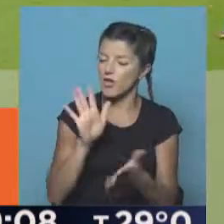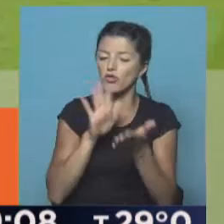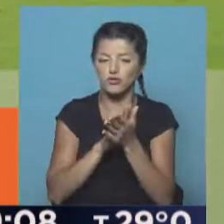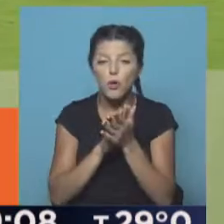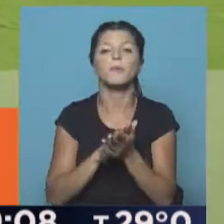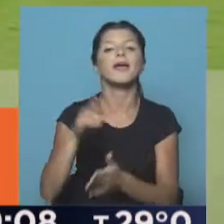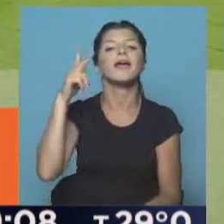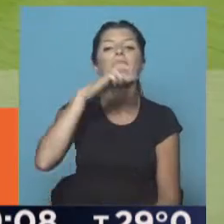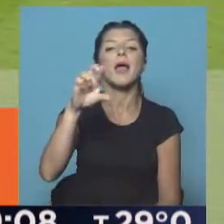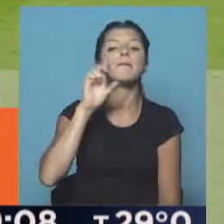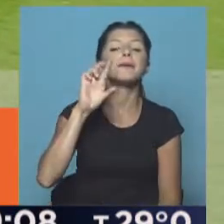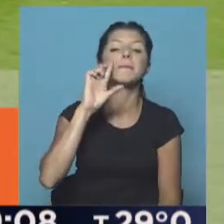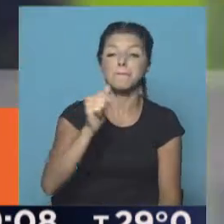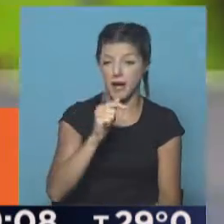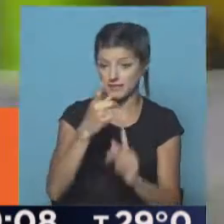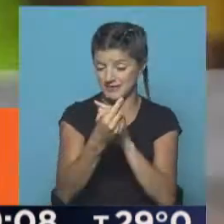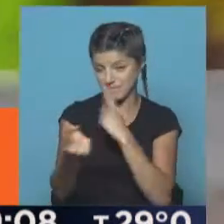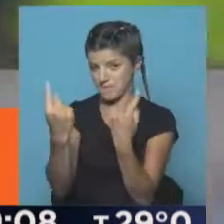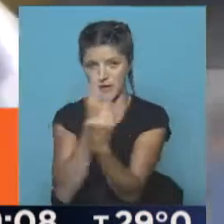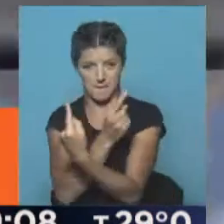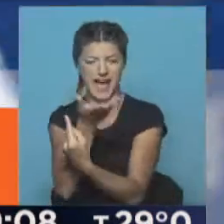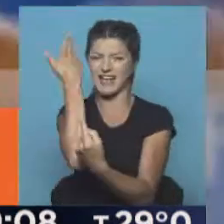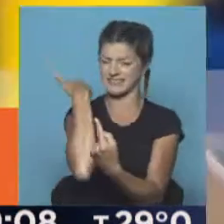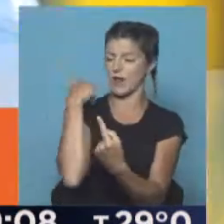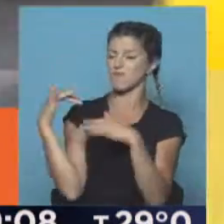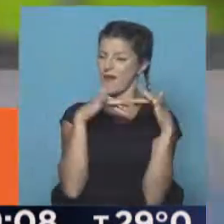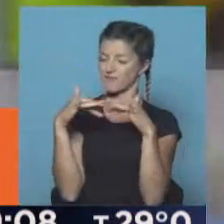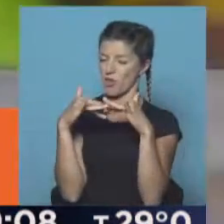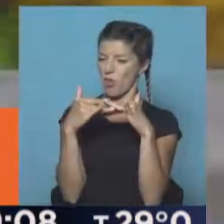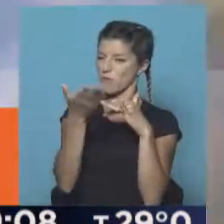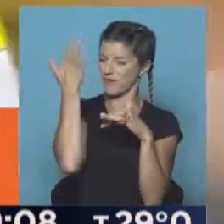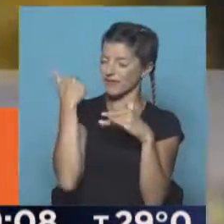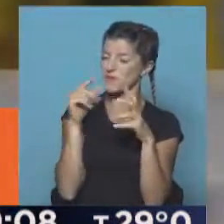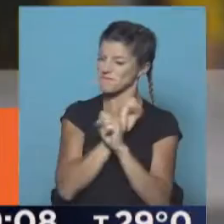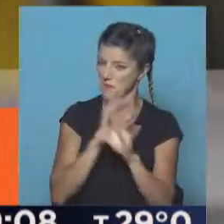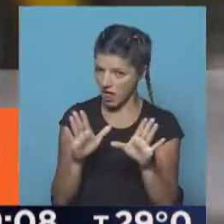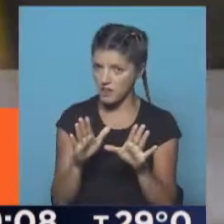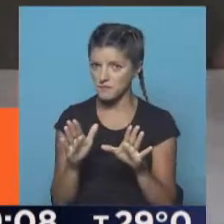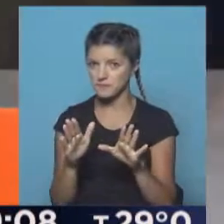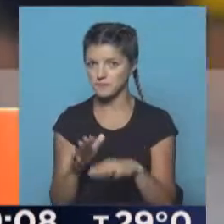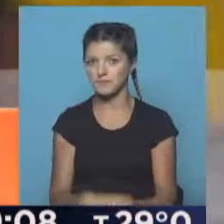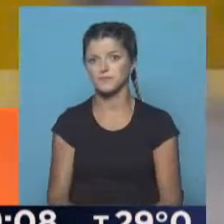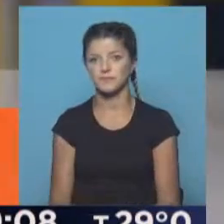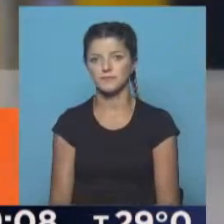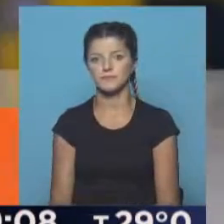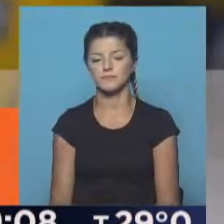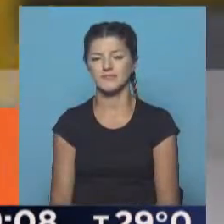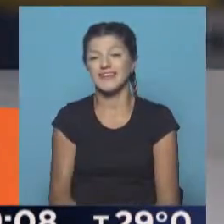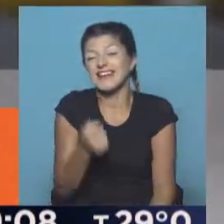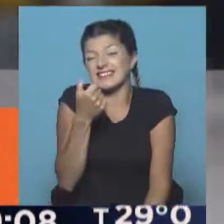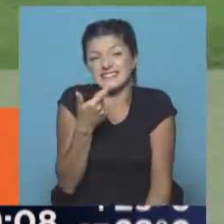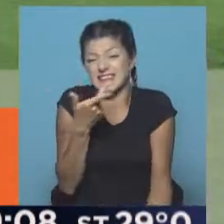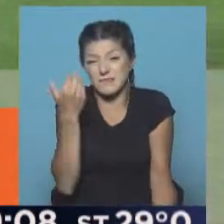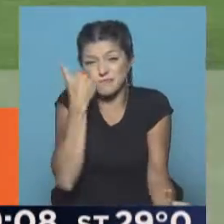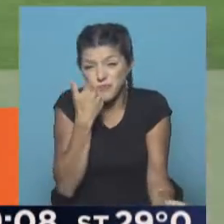Gonzalo Higuaín, que no jugó un buen partido contra Brasil porque, entre otras cosas, casi que no tuvo alimento